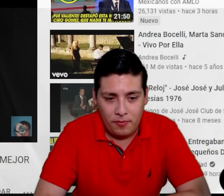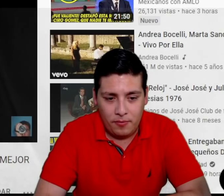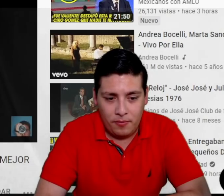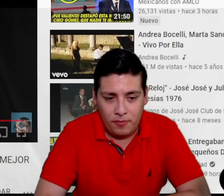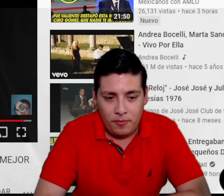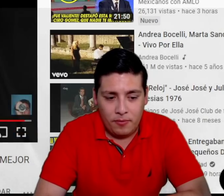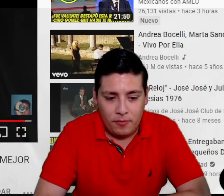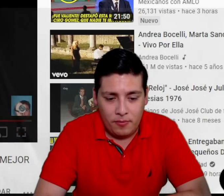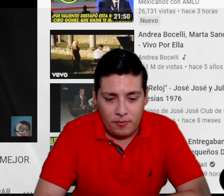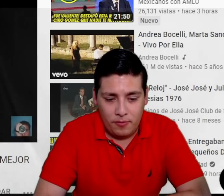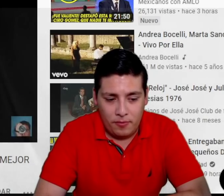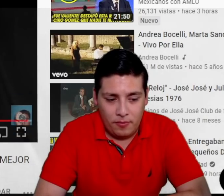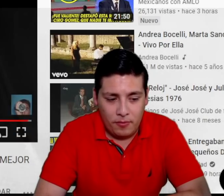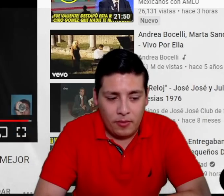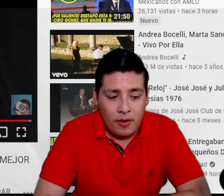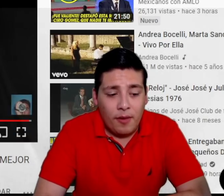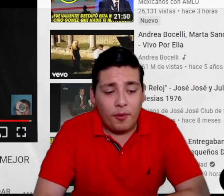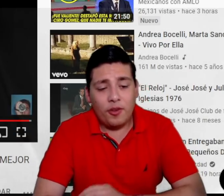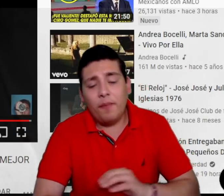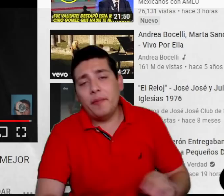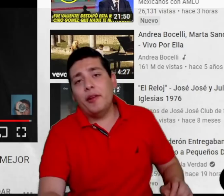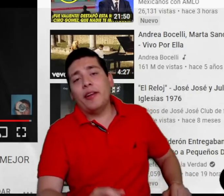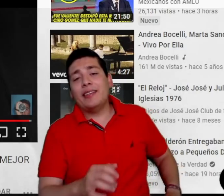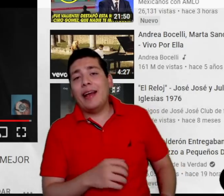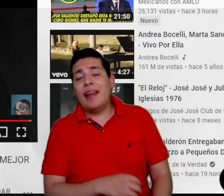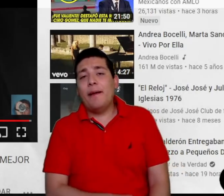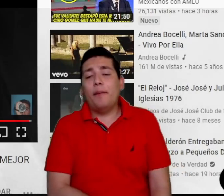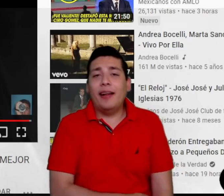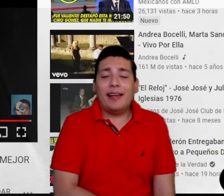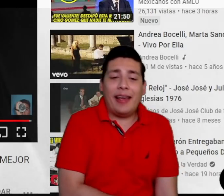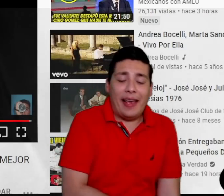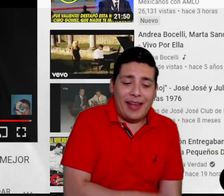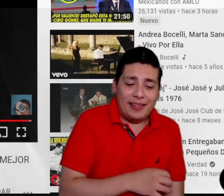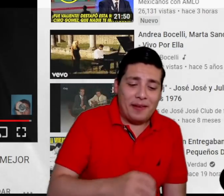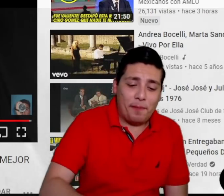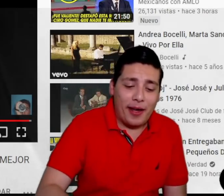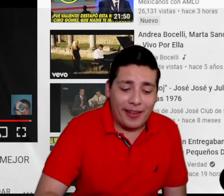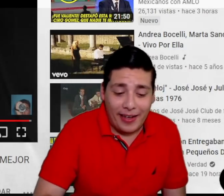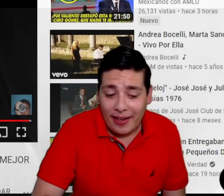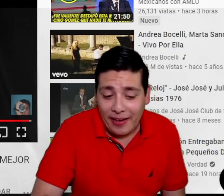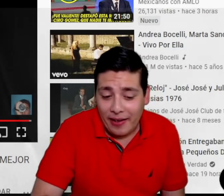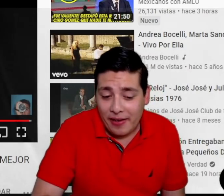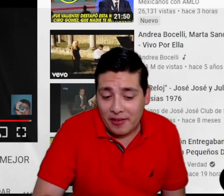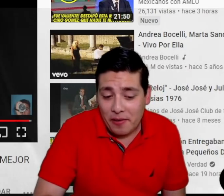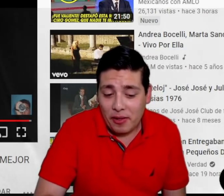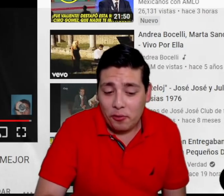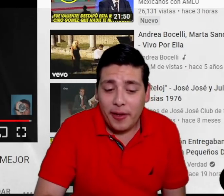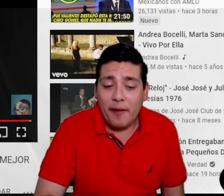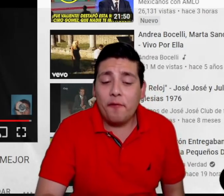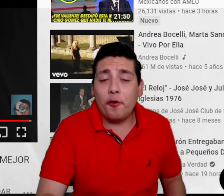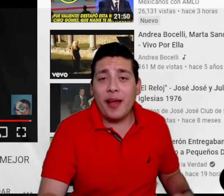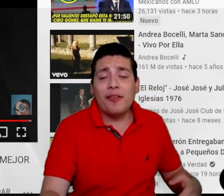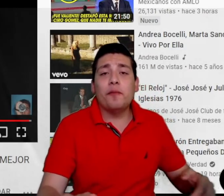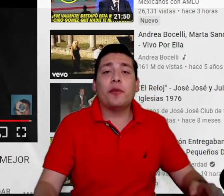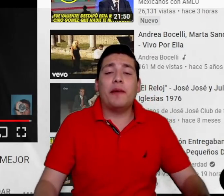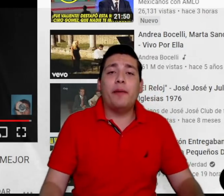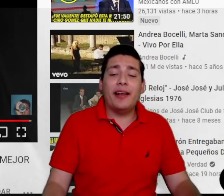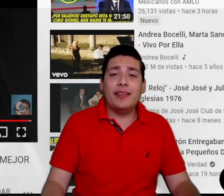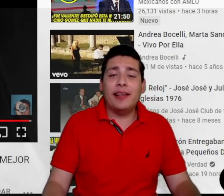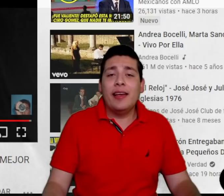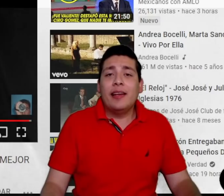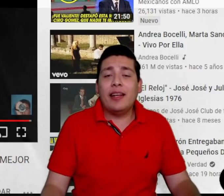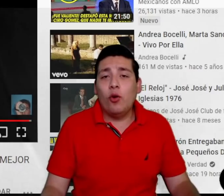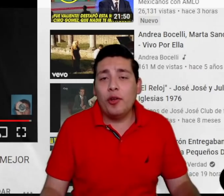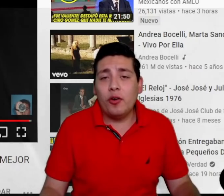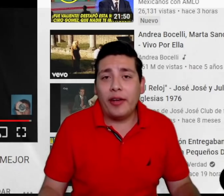conciencias. Que así sea. Pues yo primero rezaría para que este padre se mantuviera informado porque